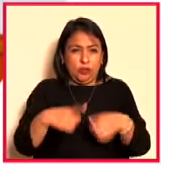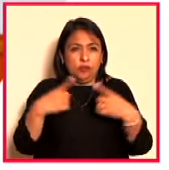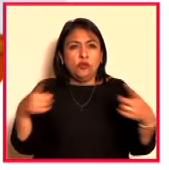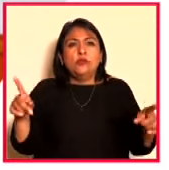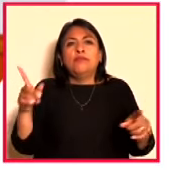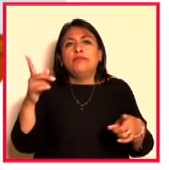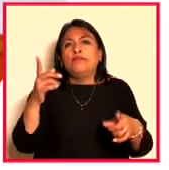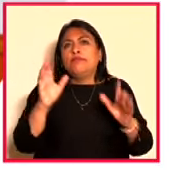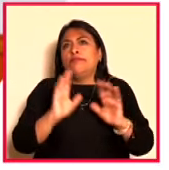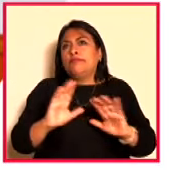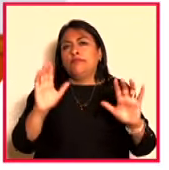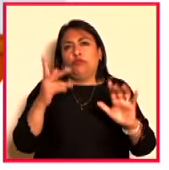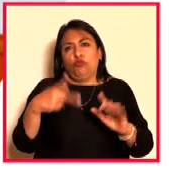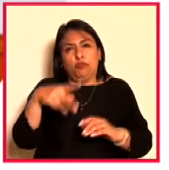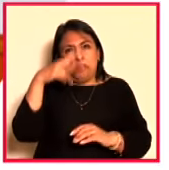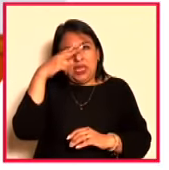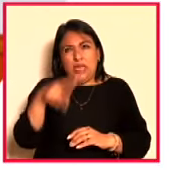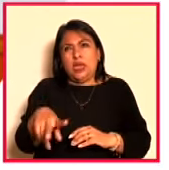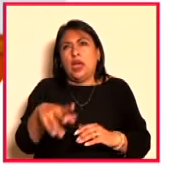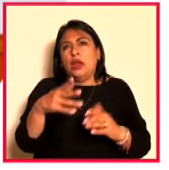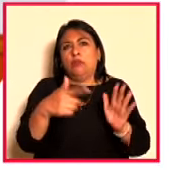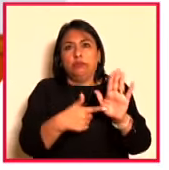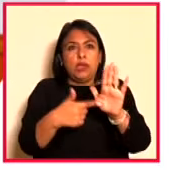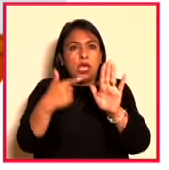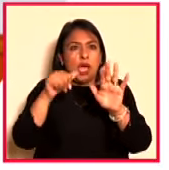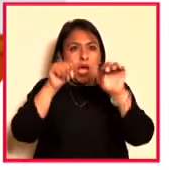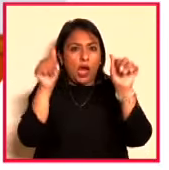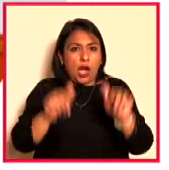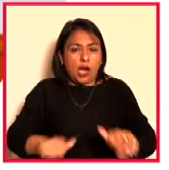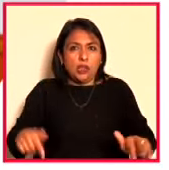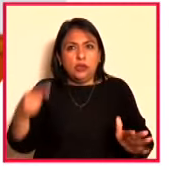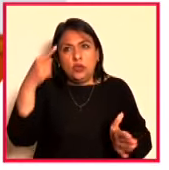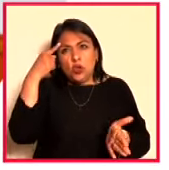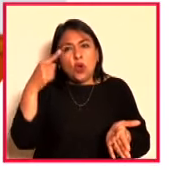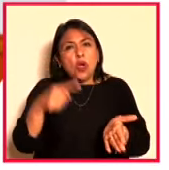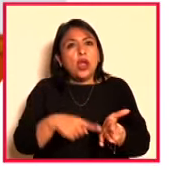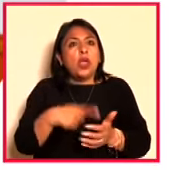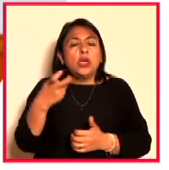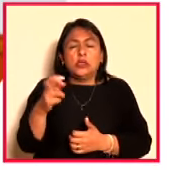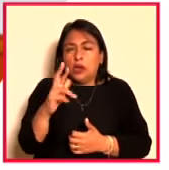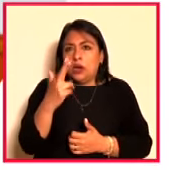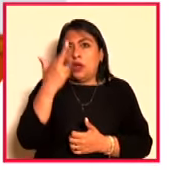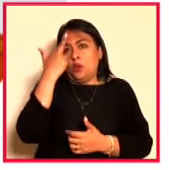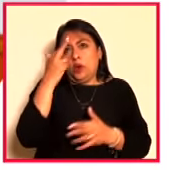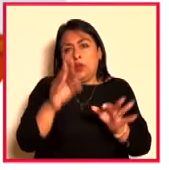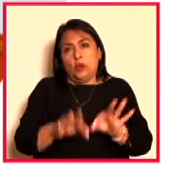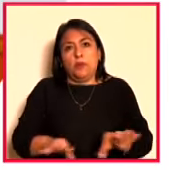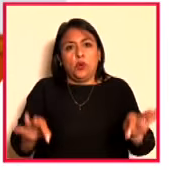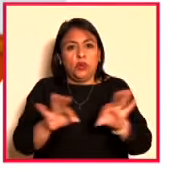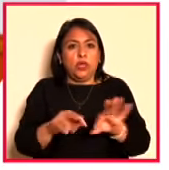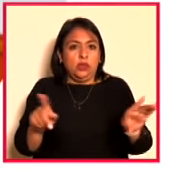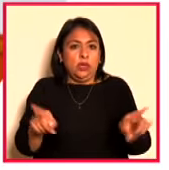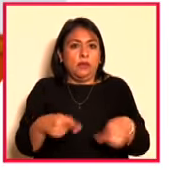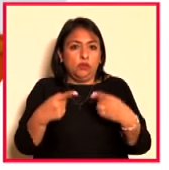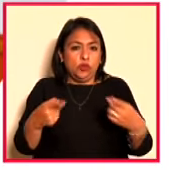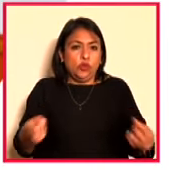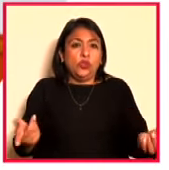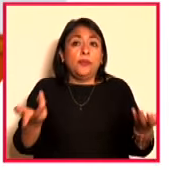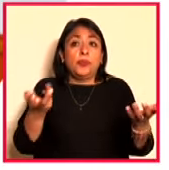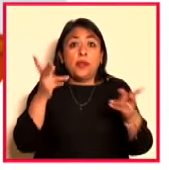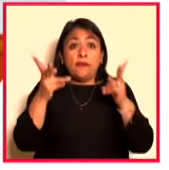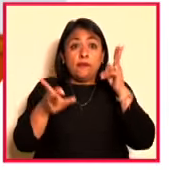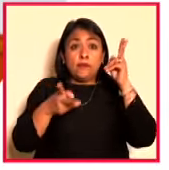artistas mexicanos, sobre todo muralistas. Yo creo que dejó una huella muy importante musicalmente y con esta visita